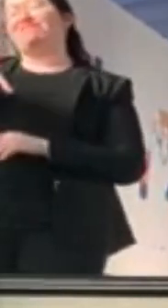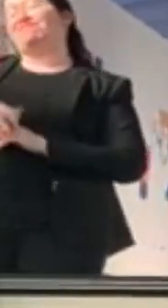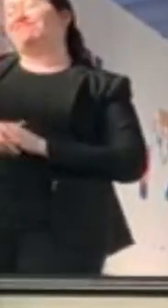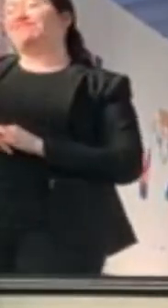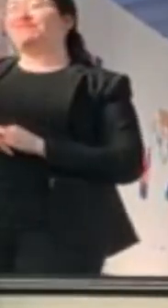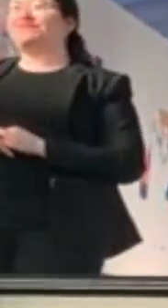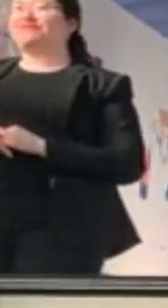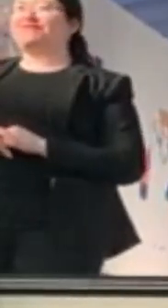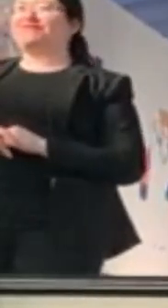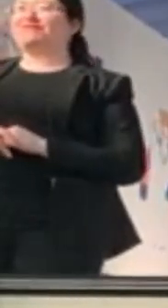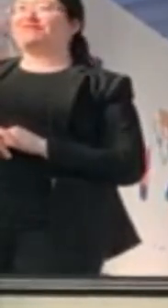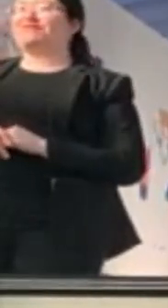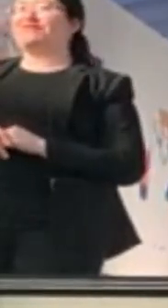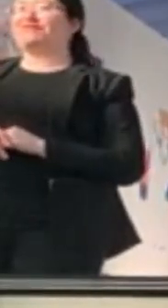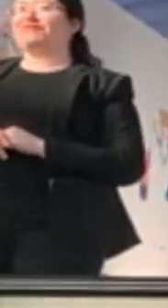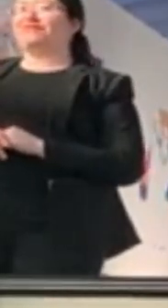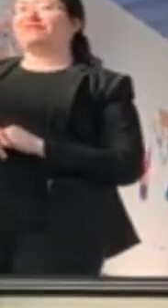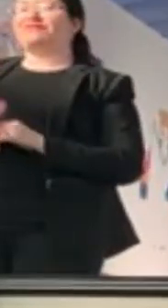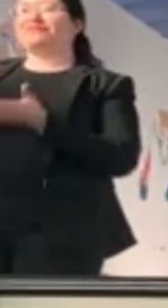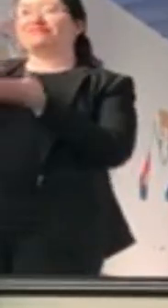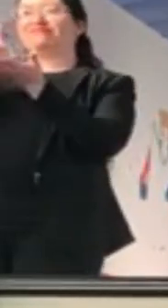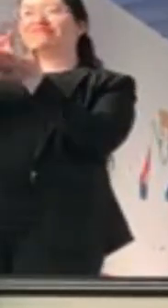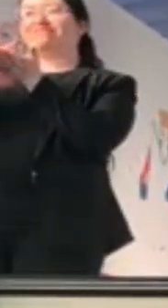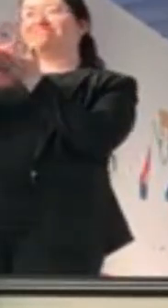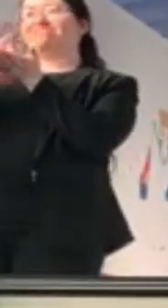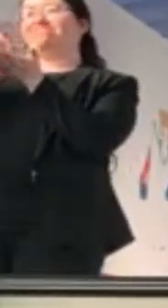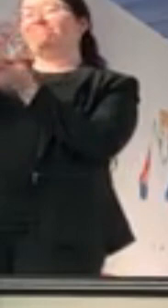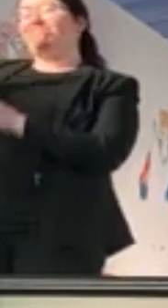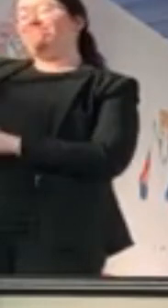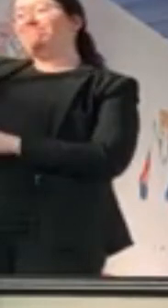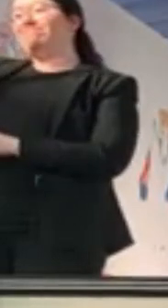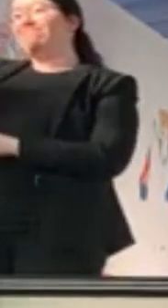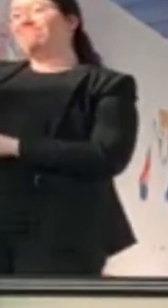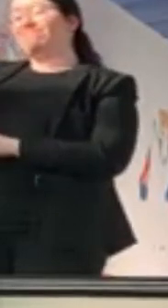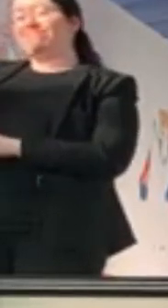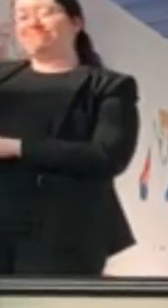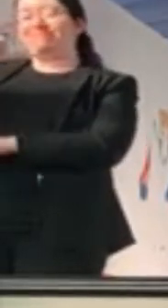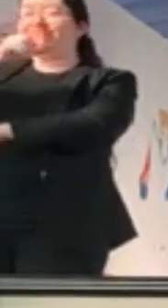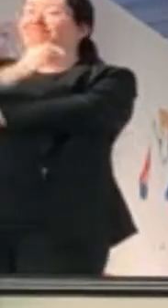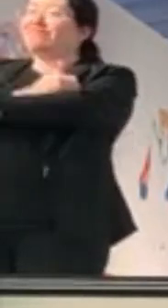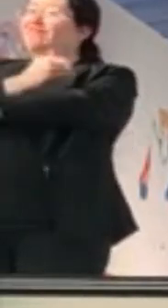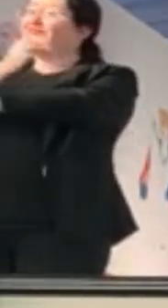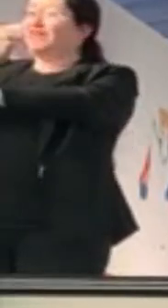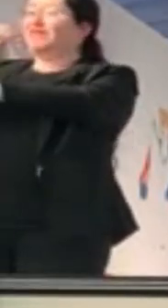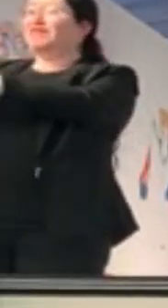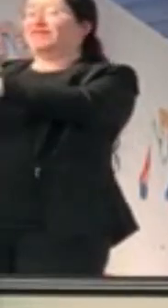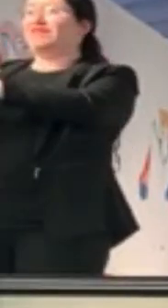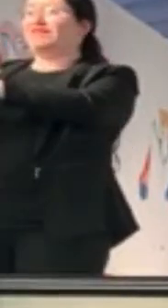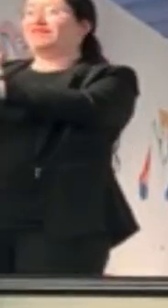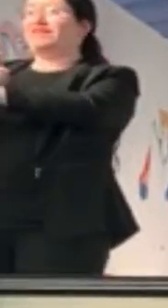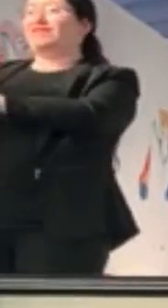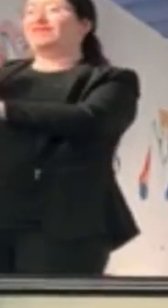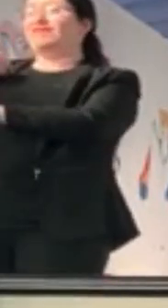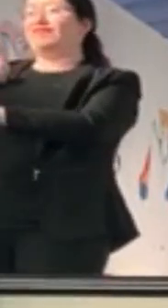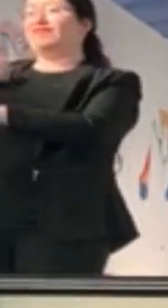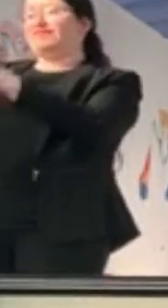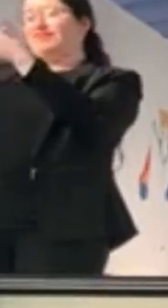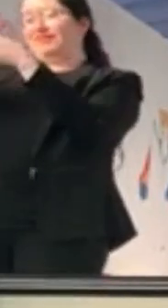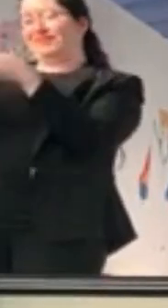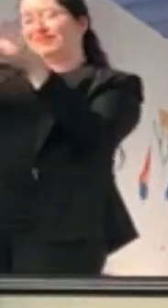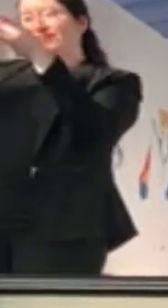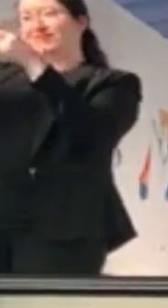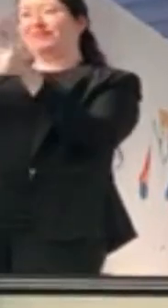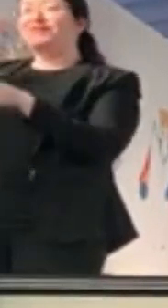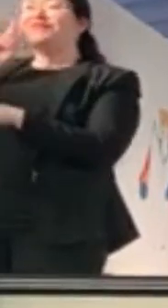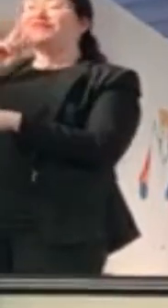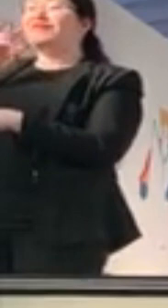Y de agradecerles mucho que nos acompañen esta tarde aquí. Yo hago esta intervención, a ver